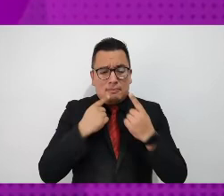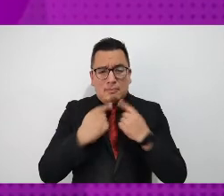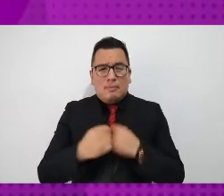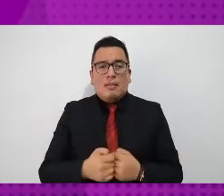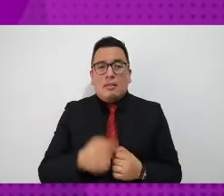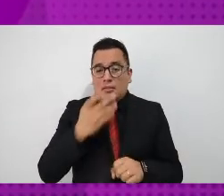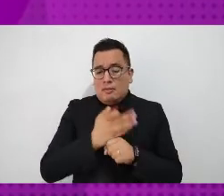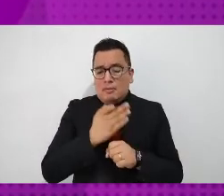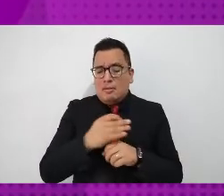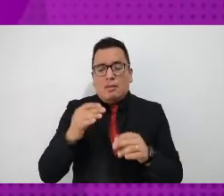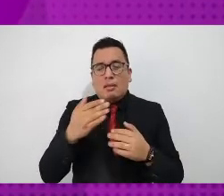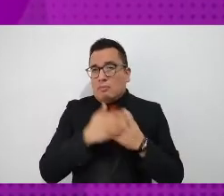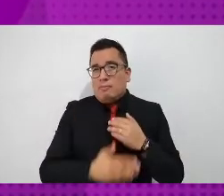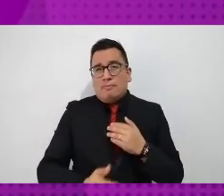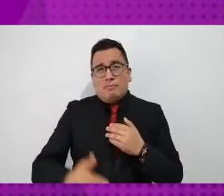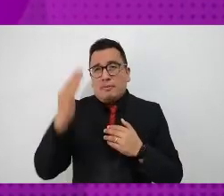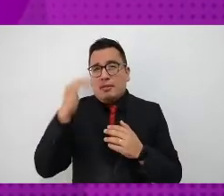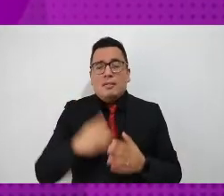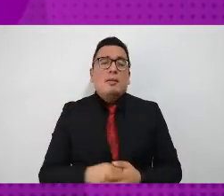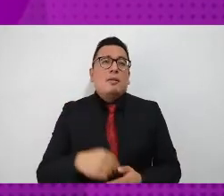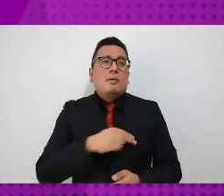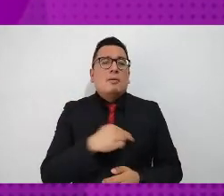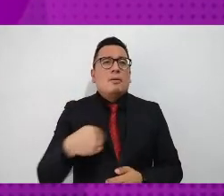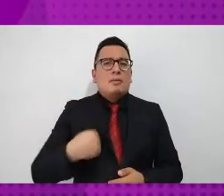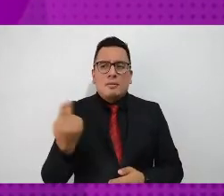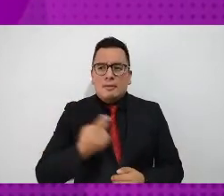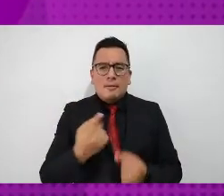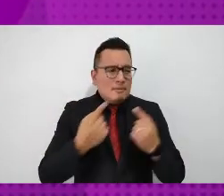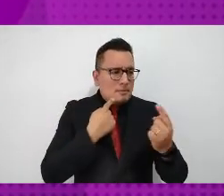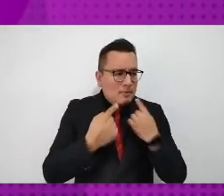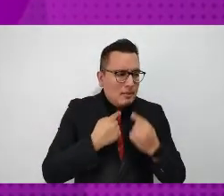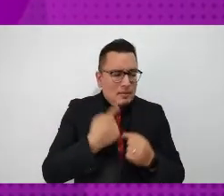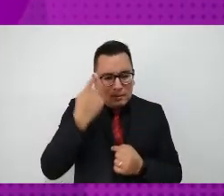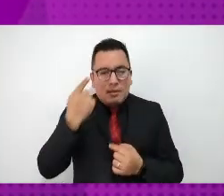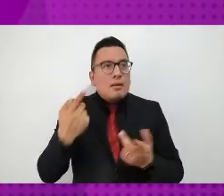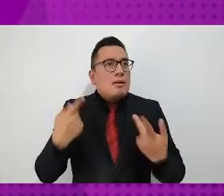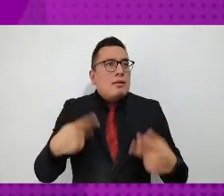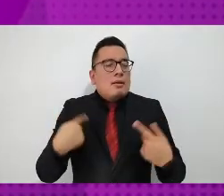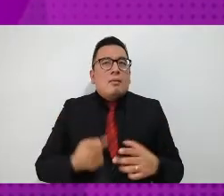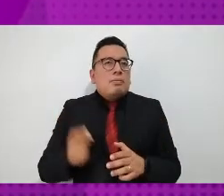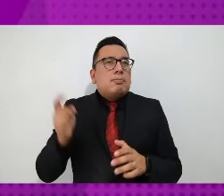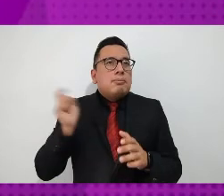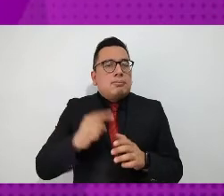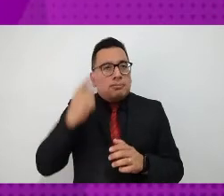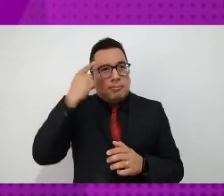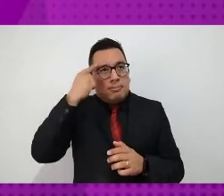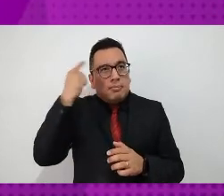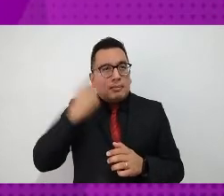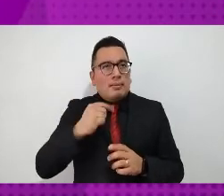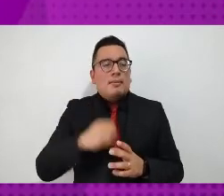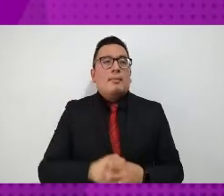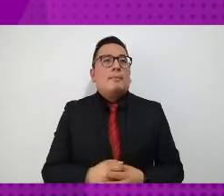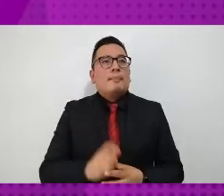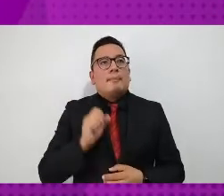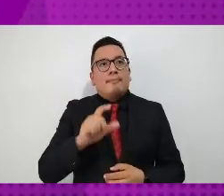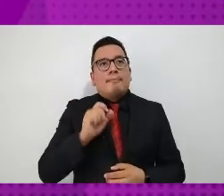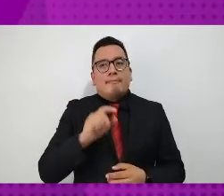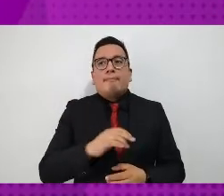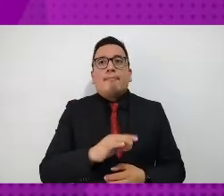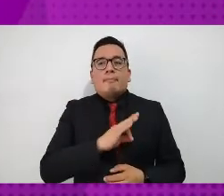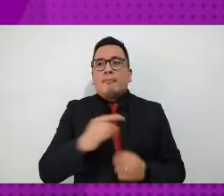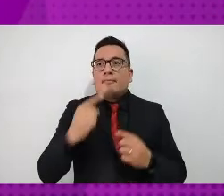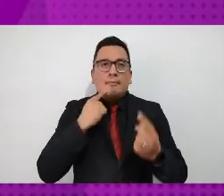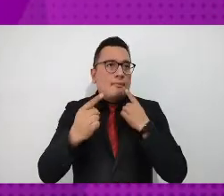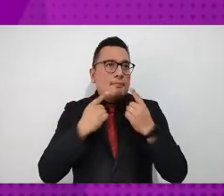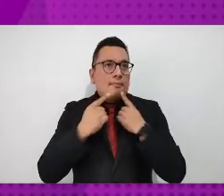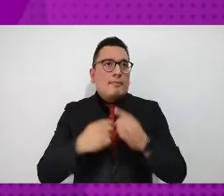desde ahora va a ser muy importante ir haciendo estos ejercicios para involucrar la ciudadanía para que para que se involucre también en los ejercicios de